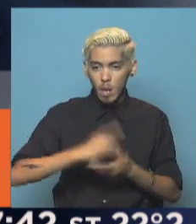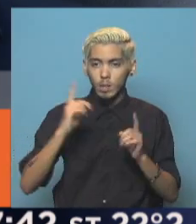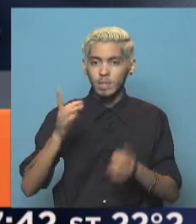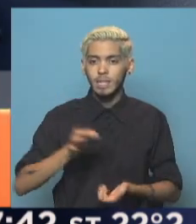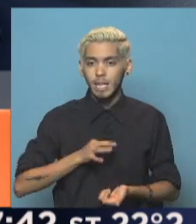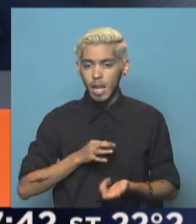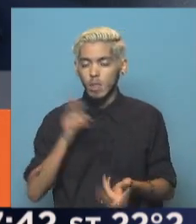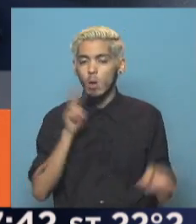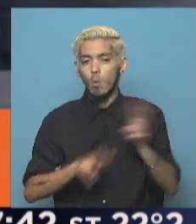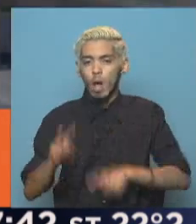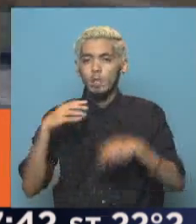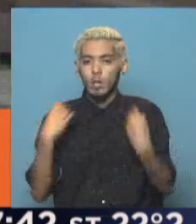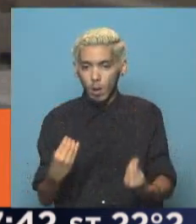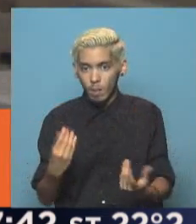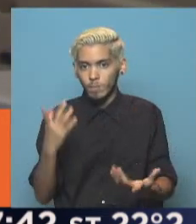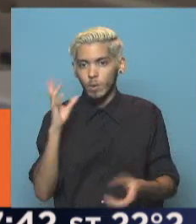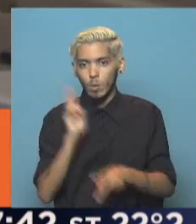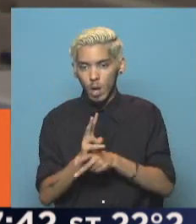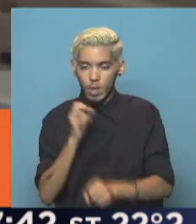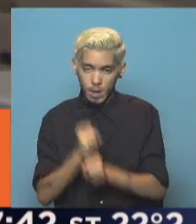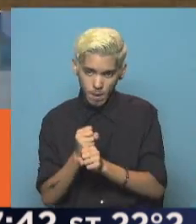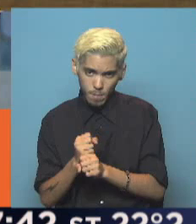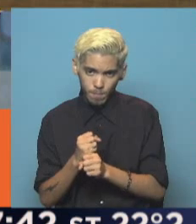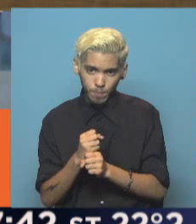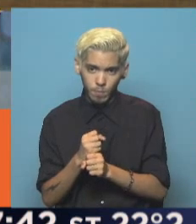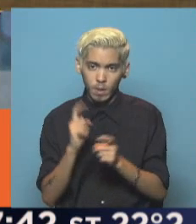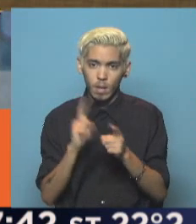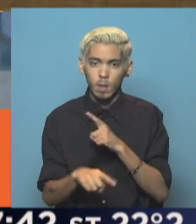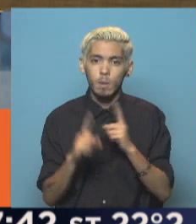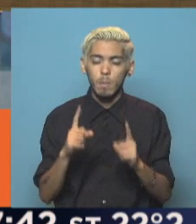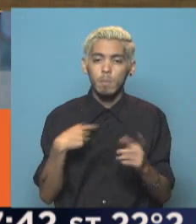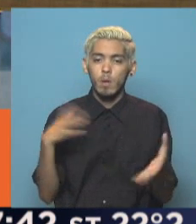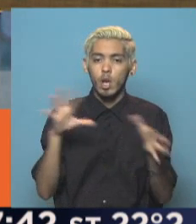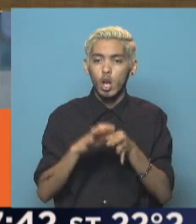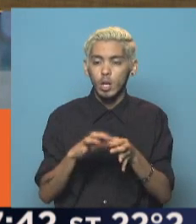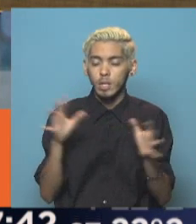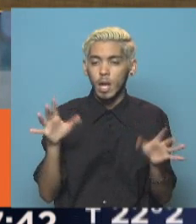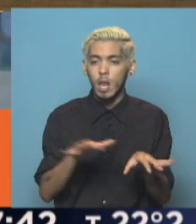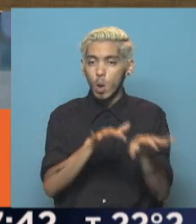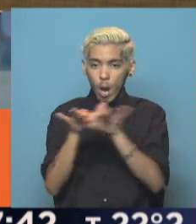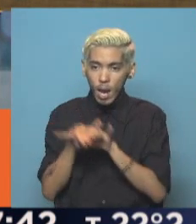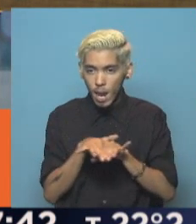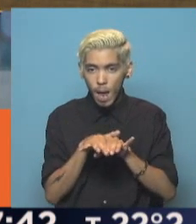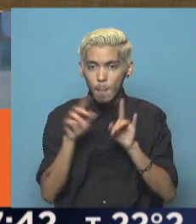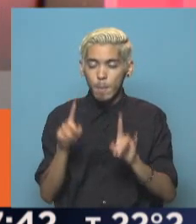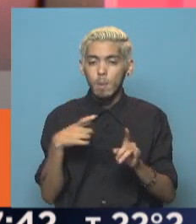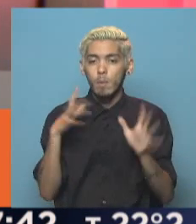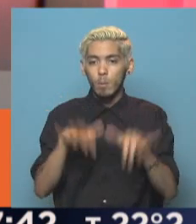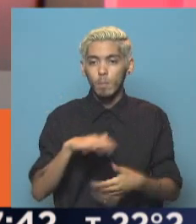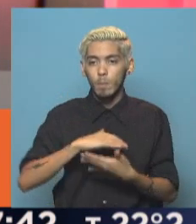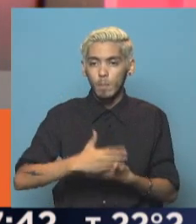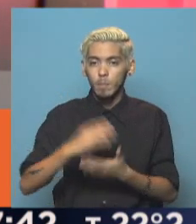sindicatos, buscando justamente el cuidado del empleo. Con el lanzamiento de la licitación de Conectar Igualdad, 450.000 computadoras del Ministerio de